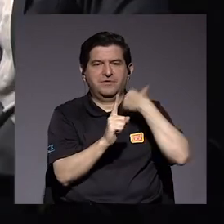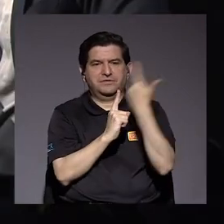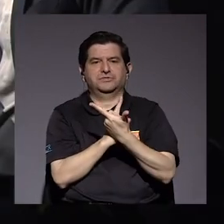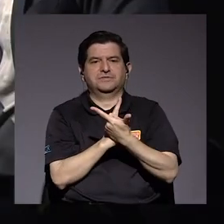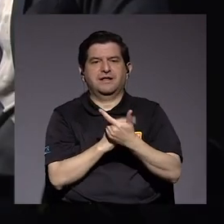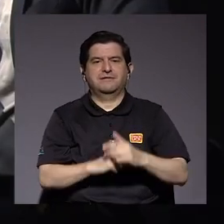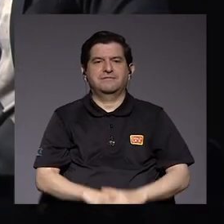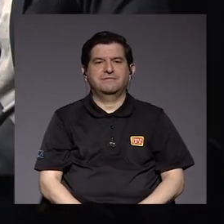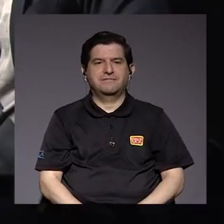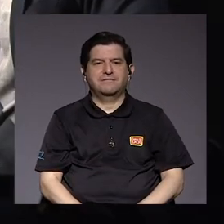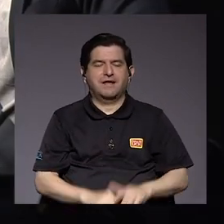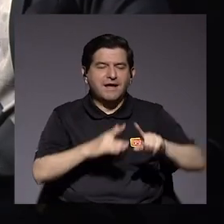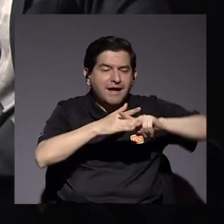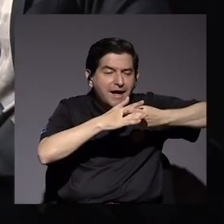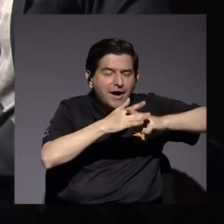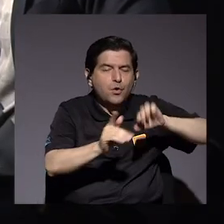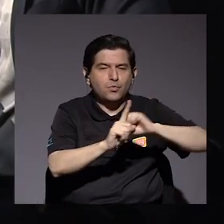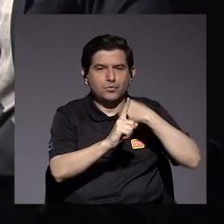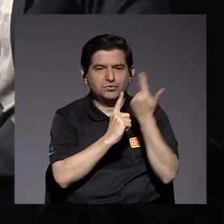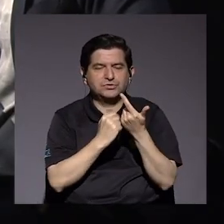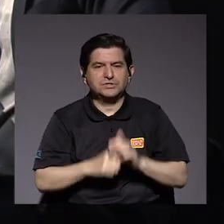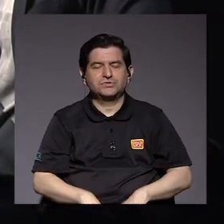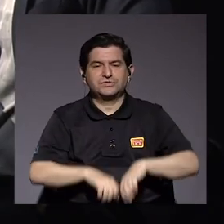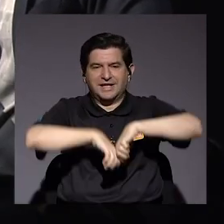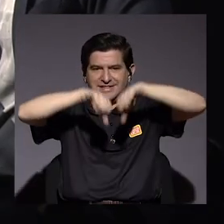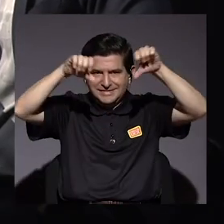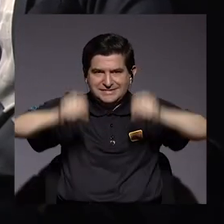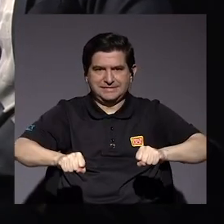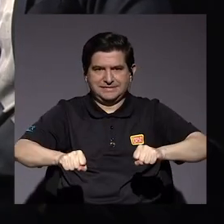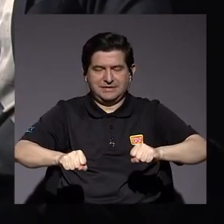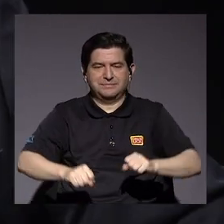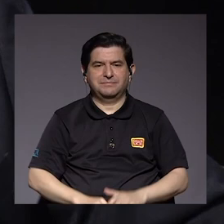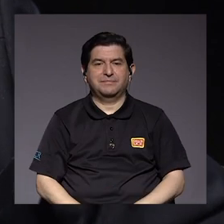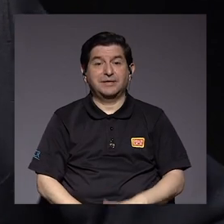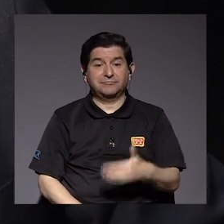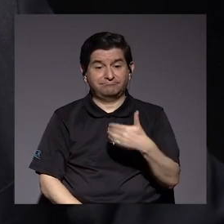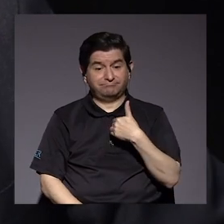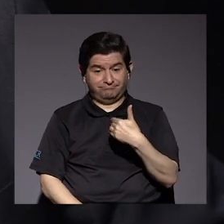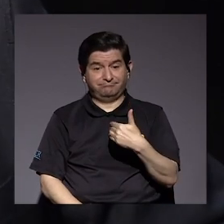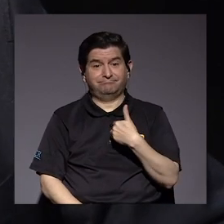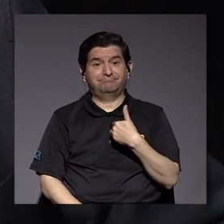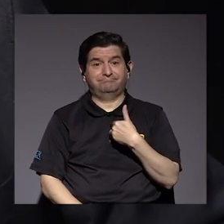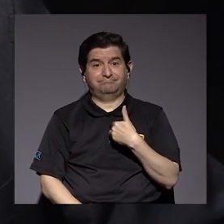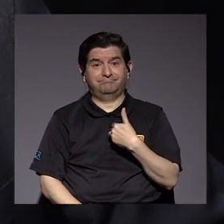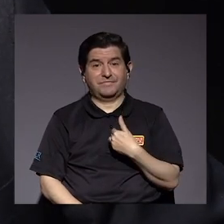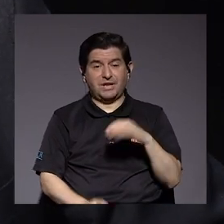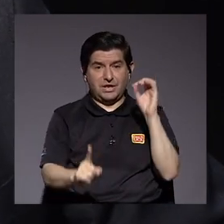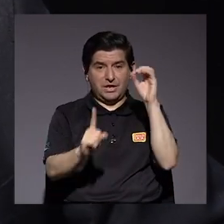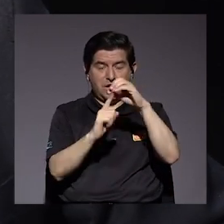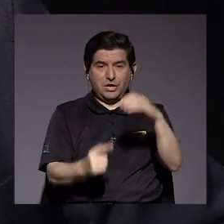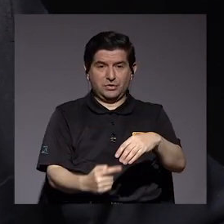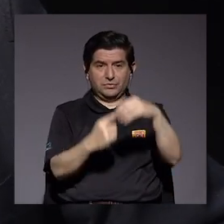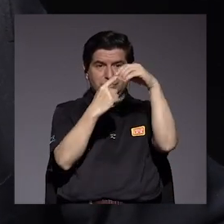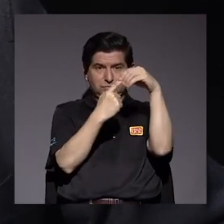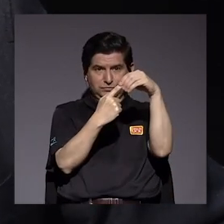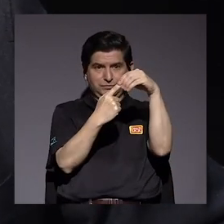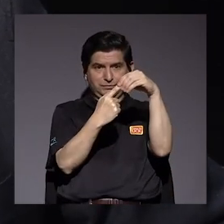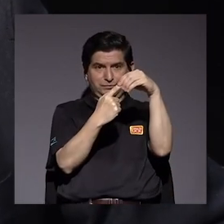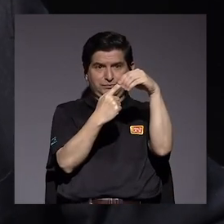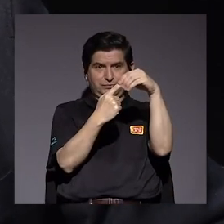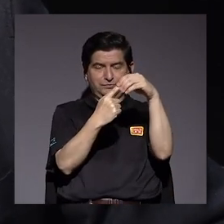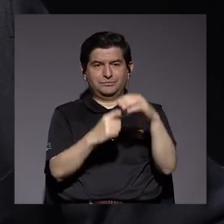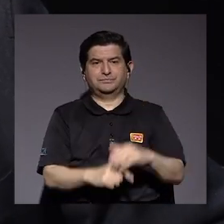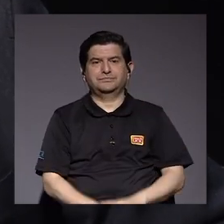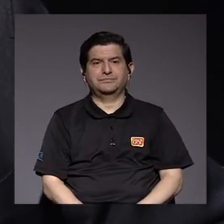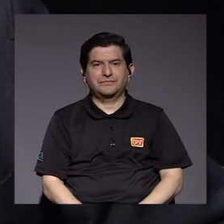social un ajuste social sistémico que va a tener un objetivo principal